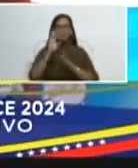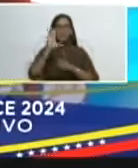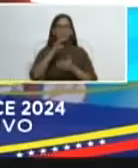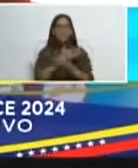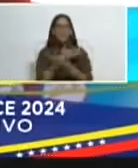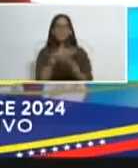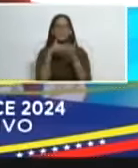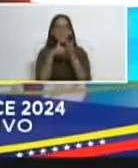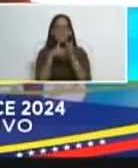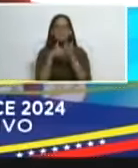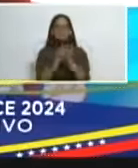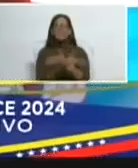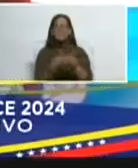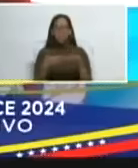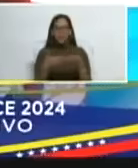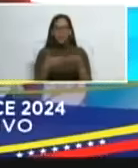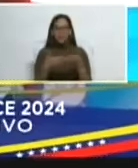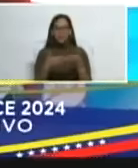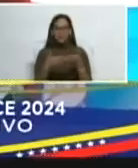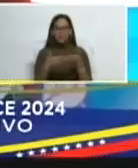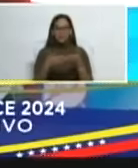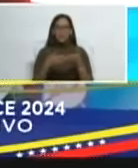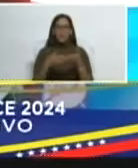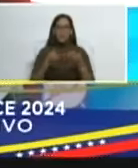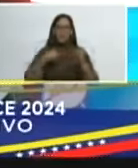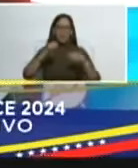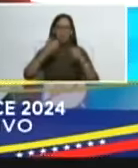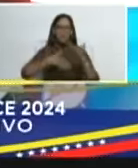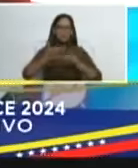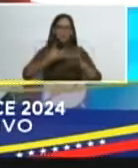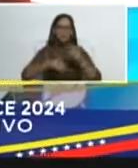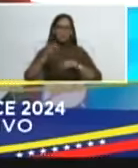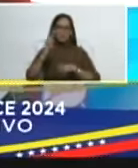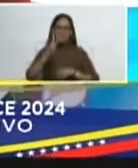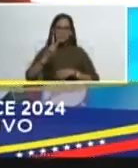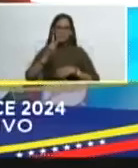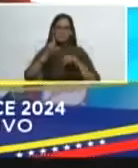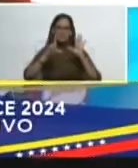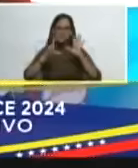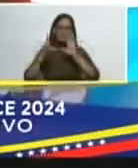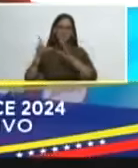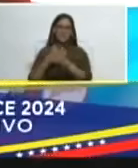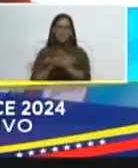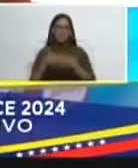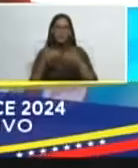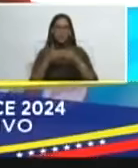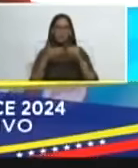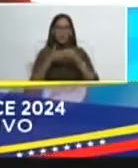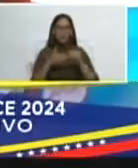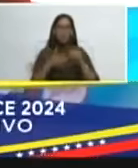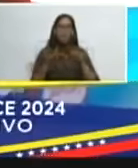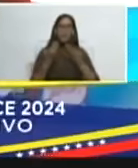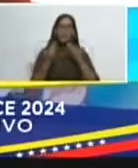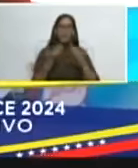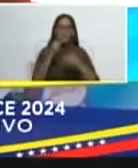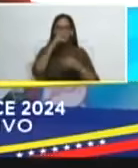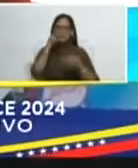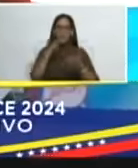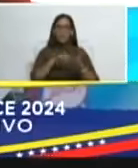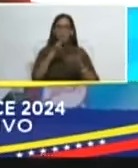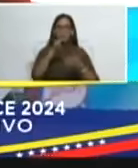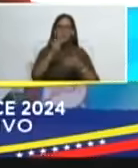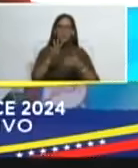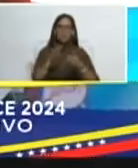millones en el mercado cambiario. Entonces, un mercado que comenzó con 277 millones de dólares, comparado a lo que va en el año 2024, supera